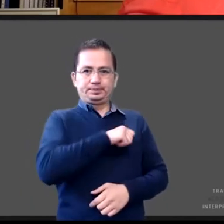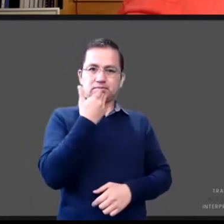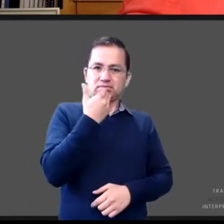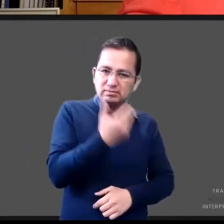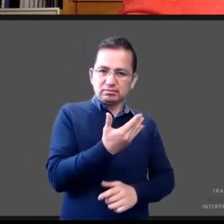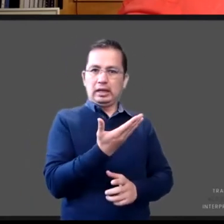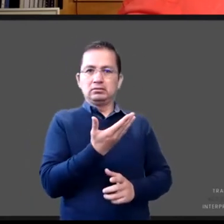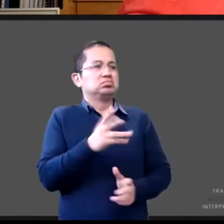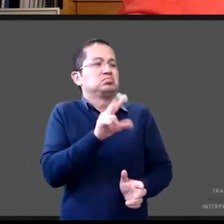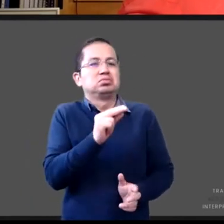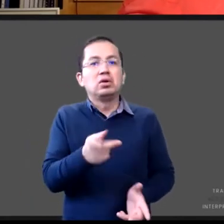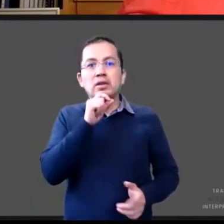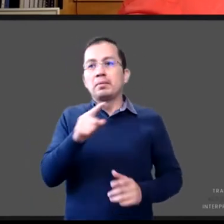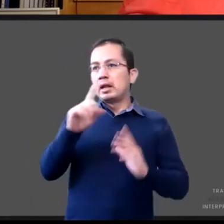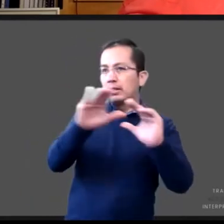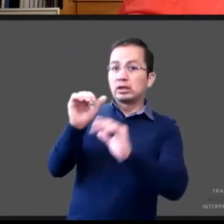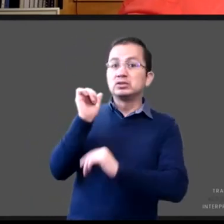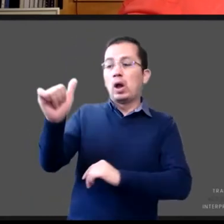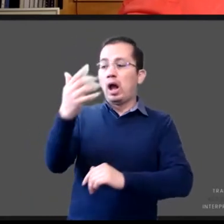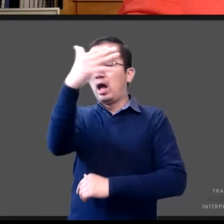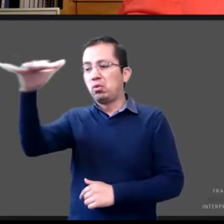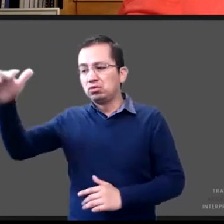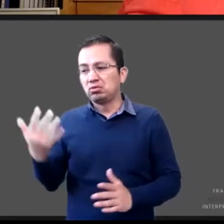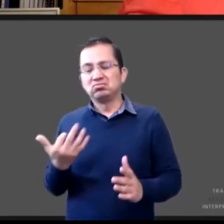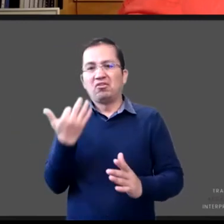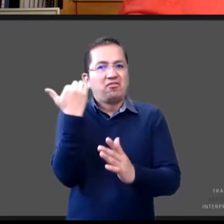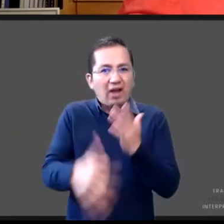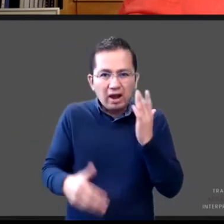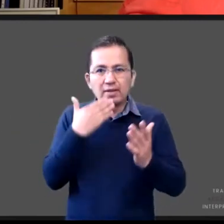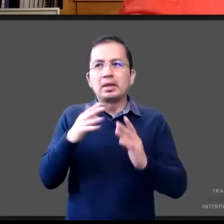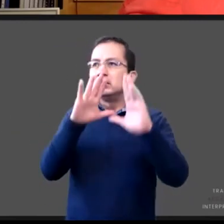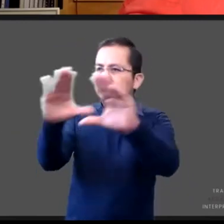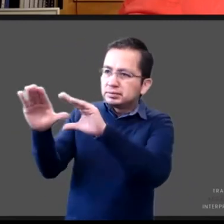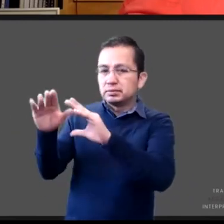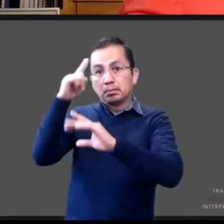adulta es la que ejerce la violencia contra los niños en principio, y también